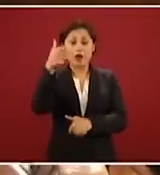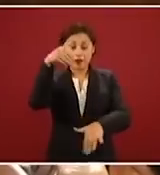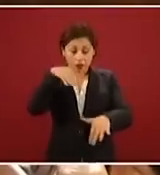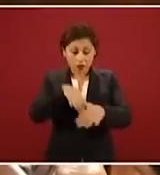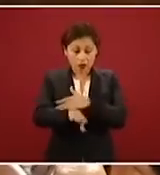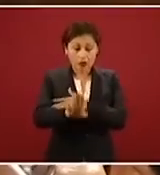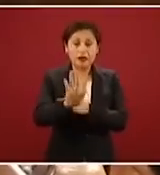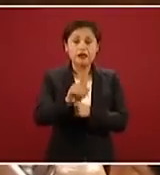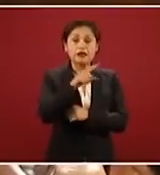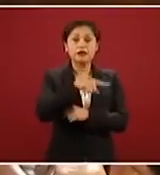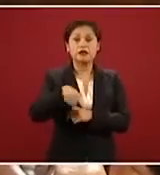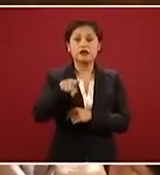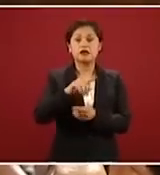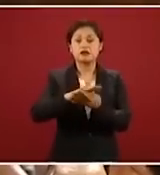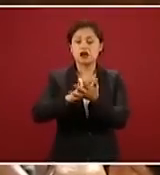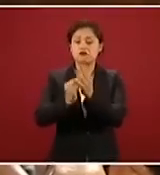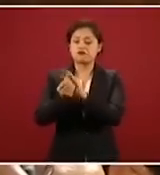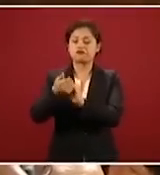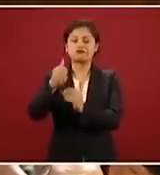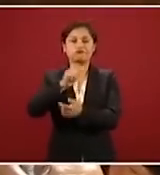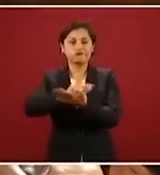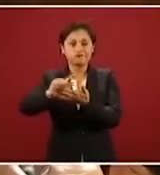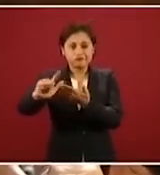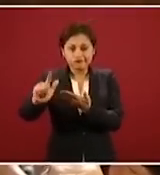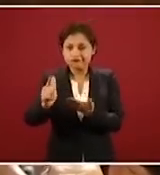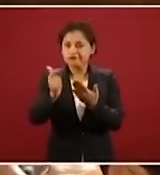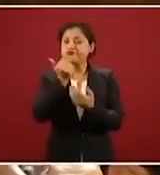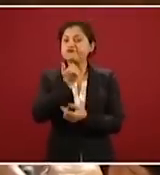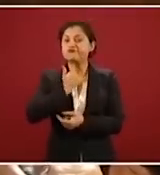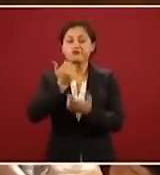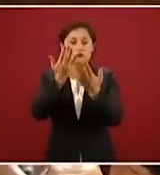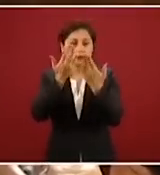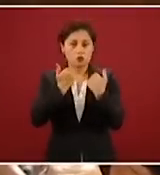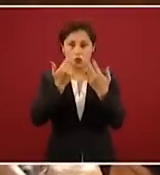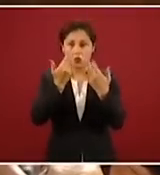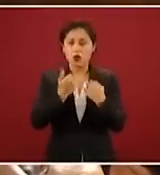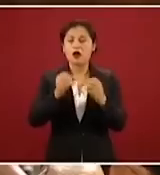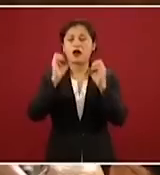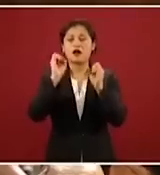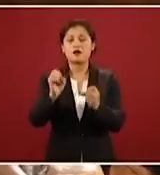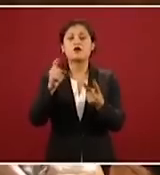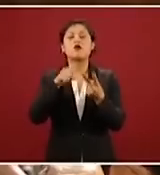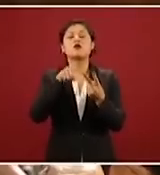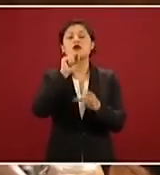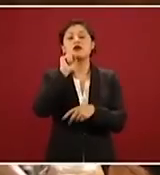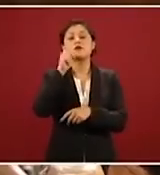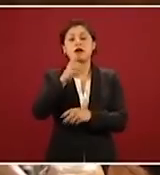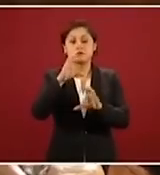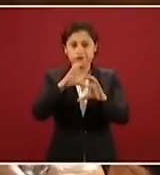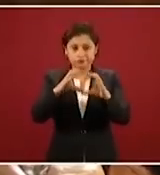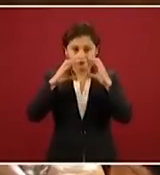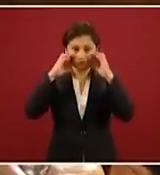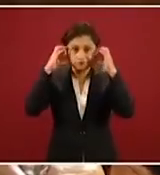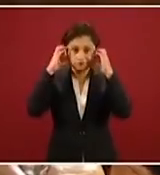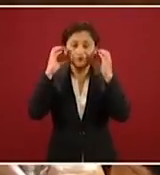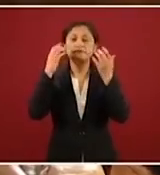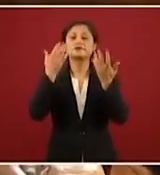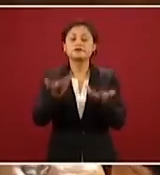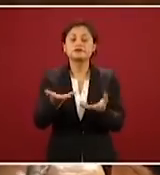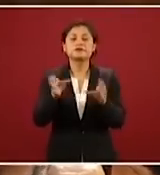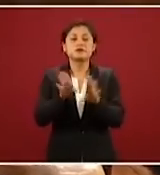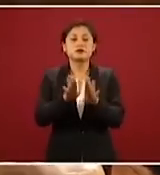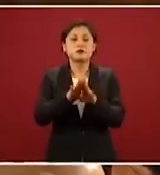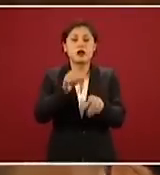más para ese espacio. Como le menciono, no con el afán de generar pánico de que sea en el transporte público o en la calle, sino simplemente en estos espacios